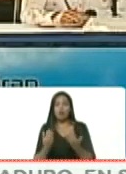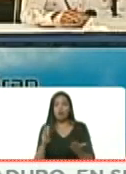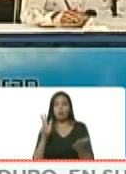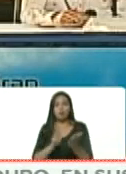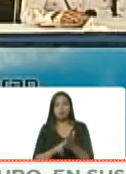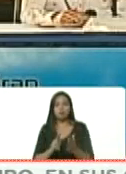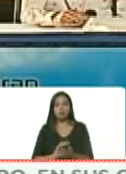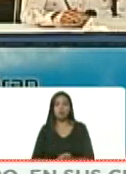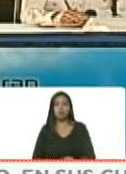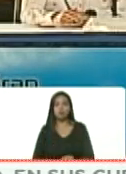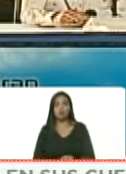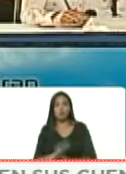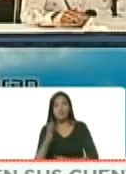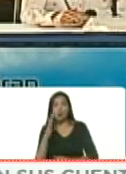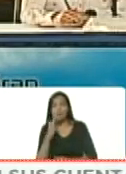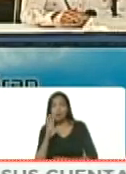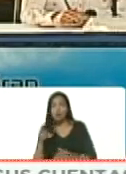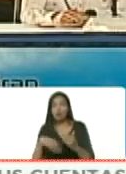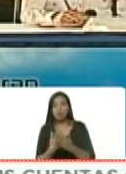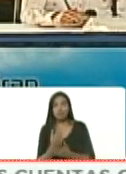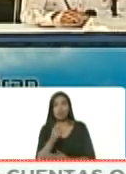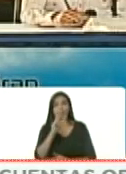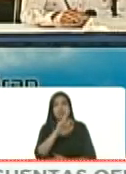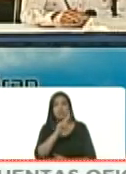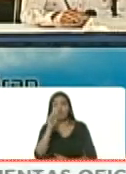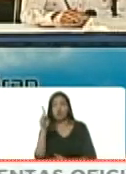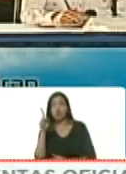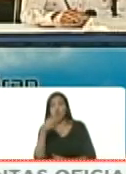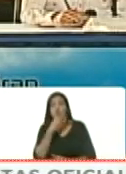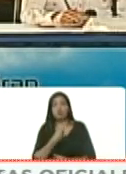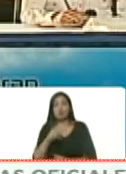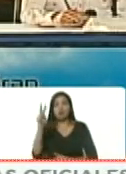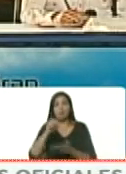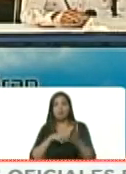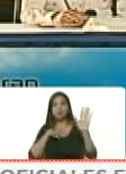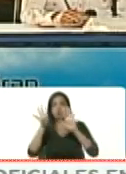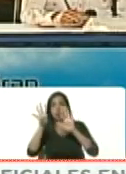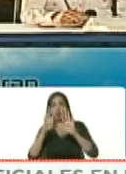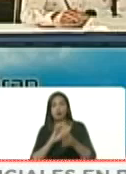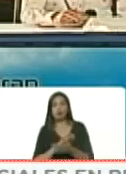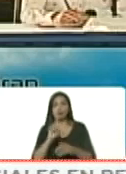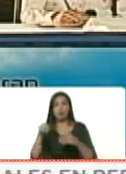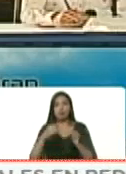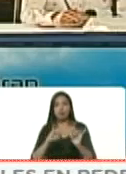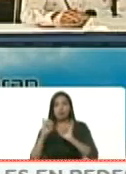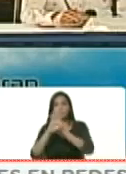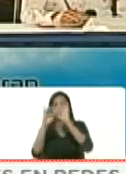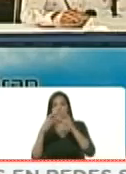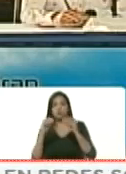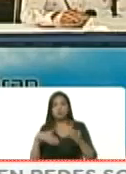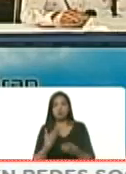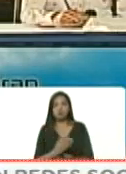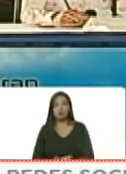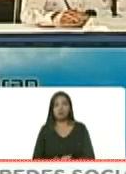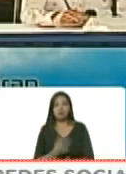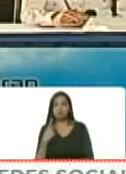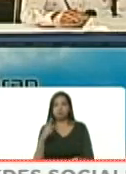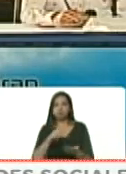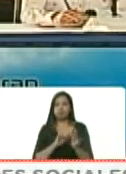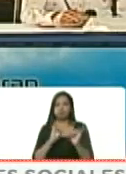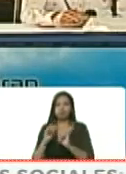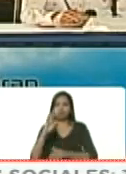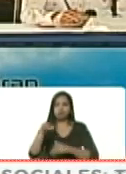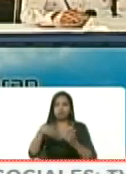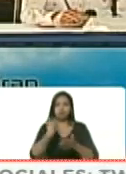aprobación por lo menos hasta el 31 de diciembre del 2019, para la cual se remite el presente